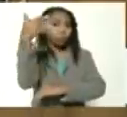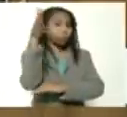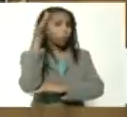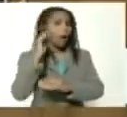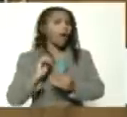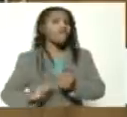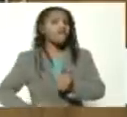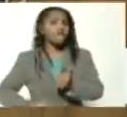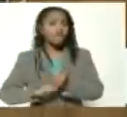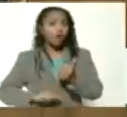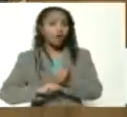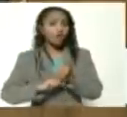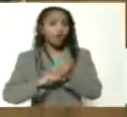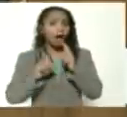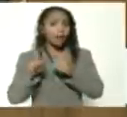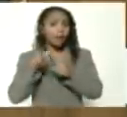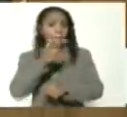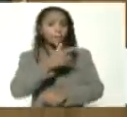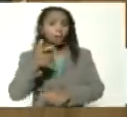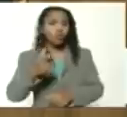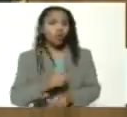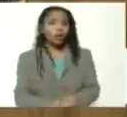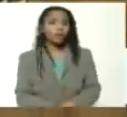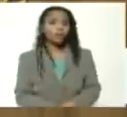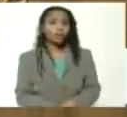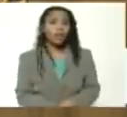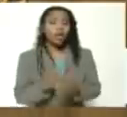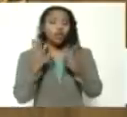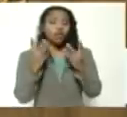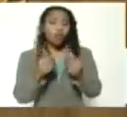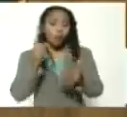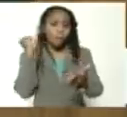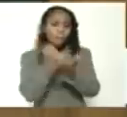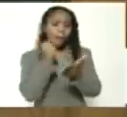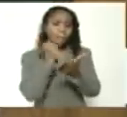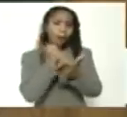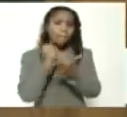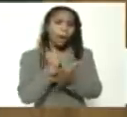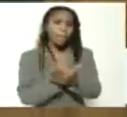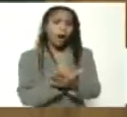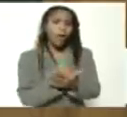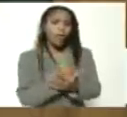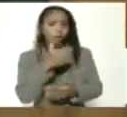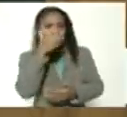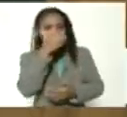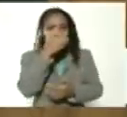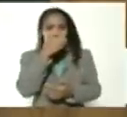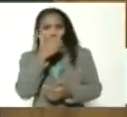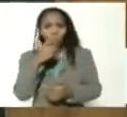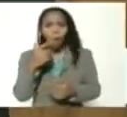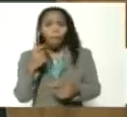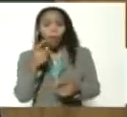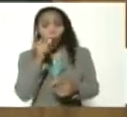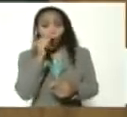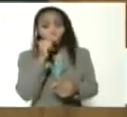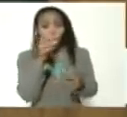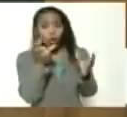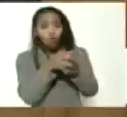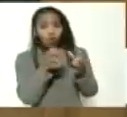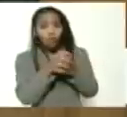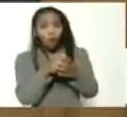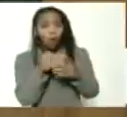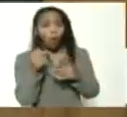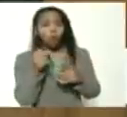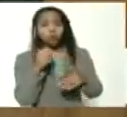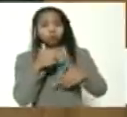de estos compatriotas. El número de asesinados por terrófagos, por terratenientes o por grupos